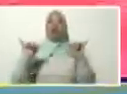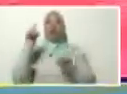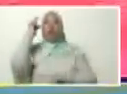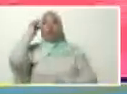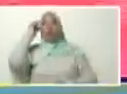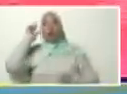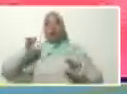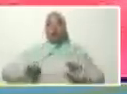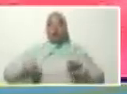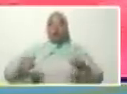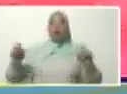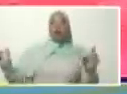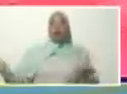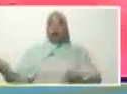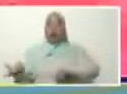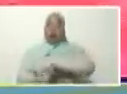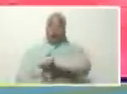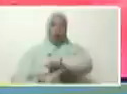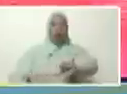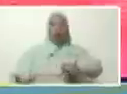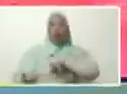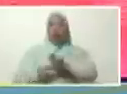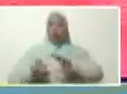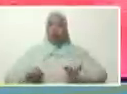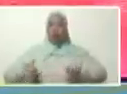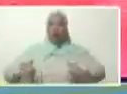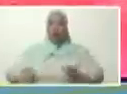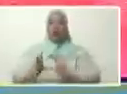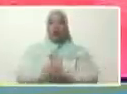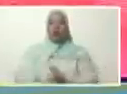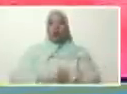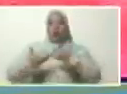arranca el sabotaje criminal,